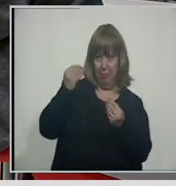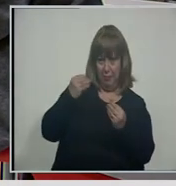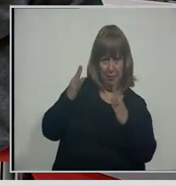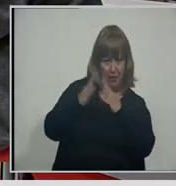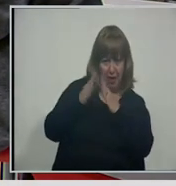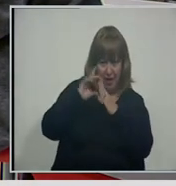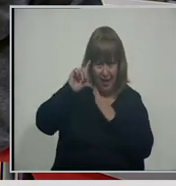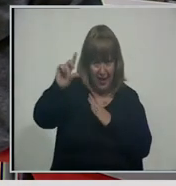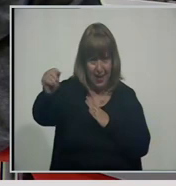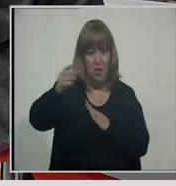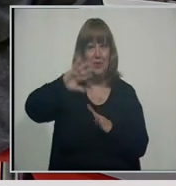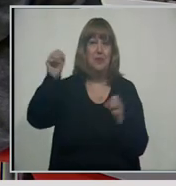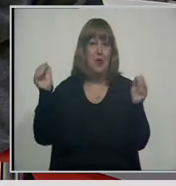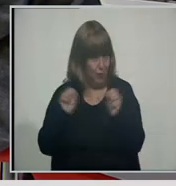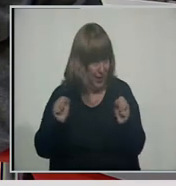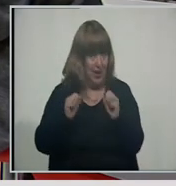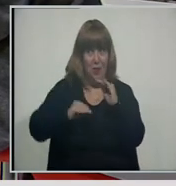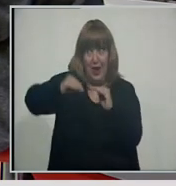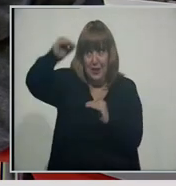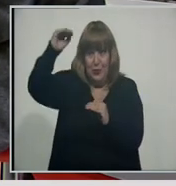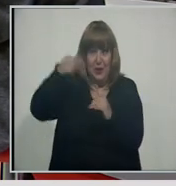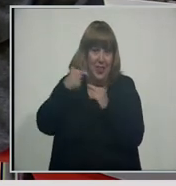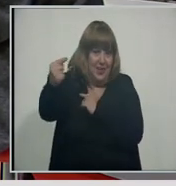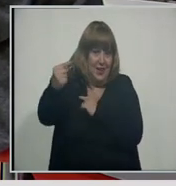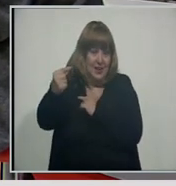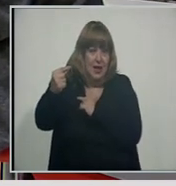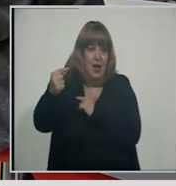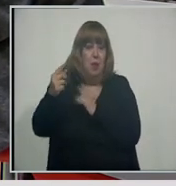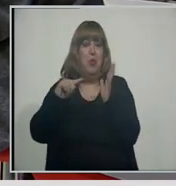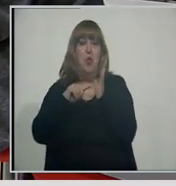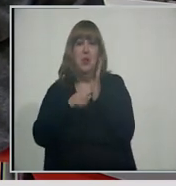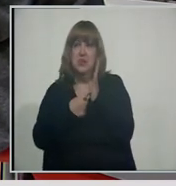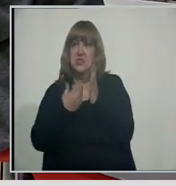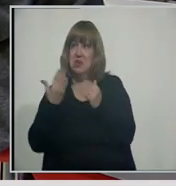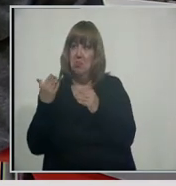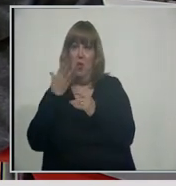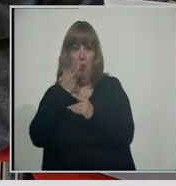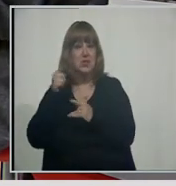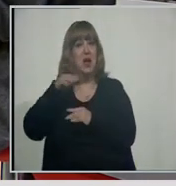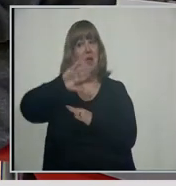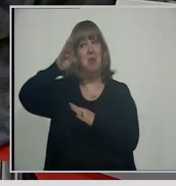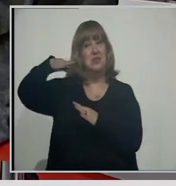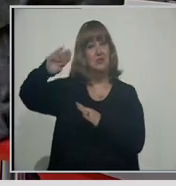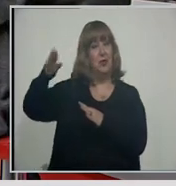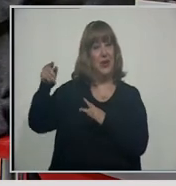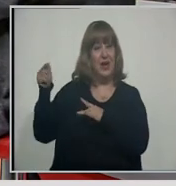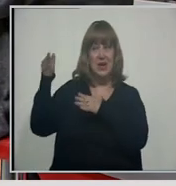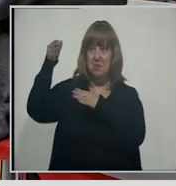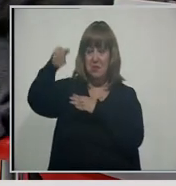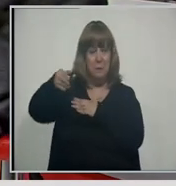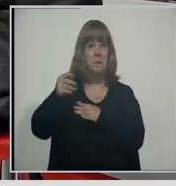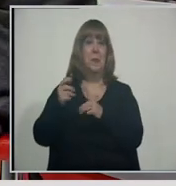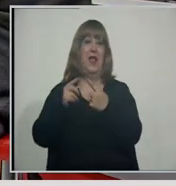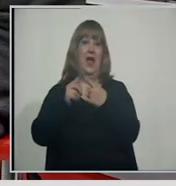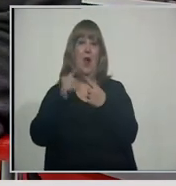inhóspitos por el frío por la altura por las distancias no pero ciudadanos bonaerenses y rosarinos que han revestido por